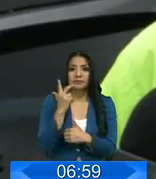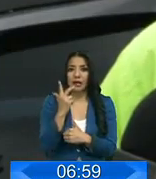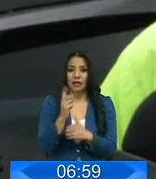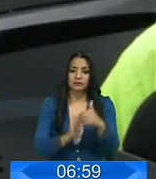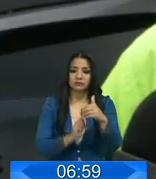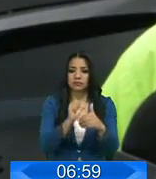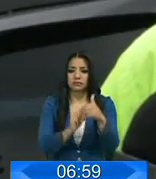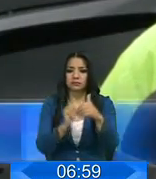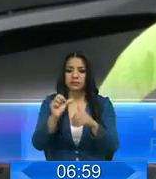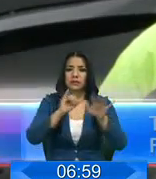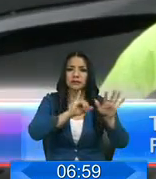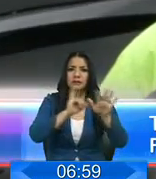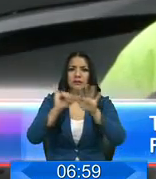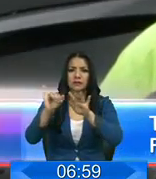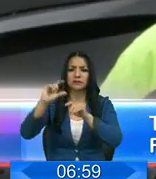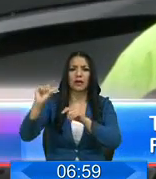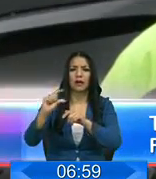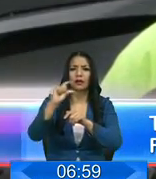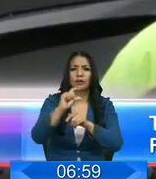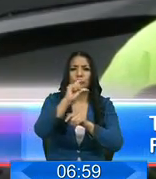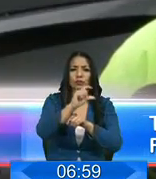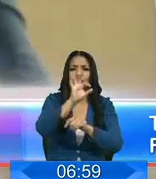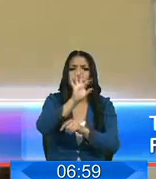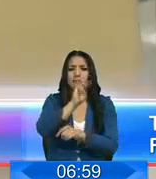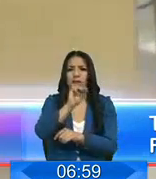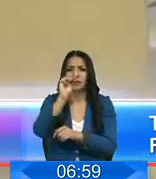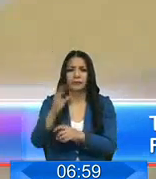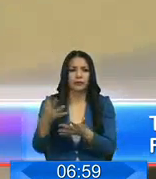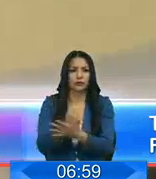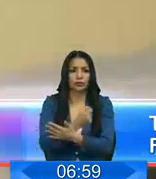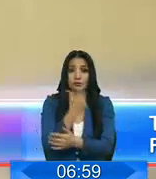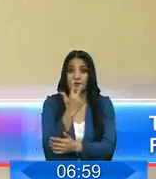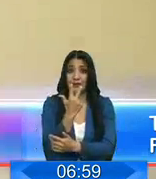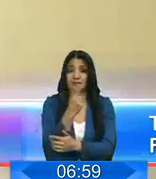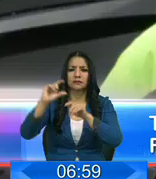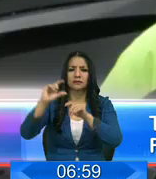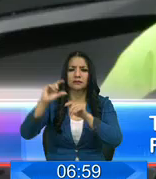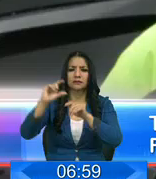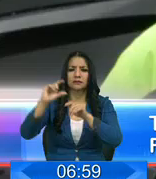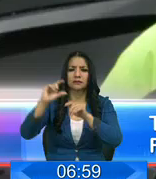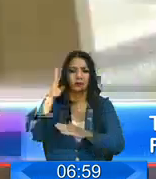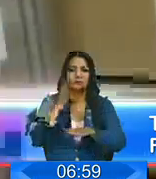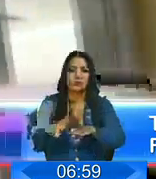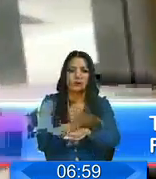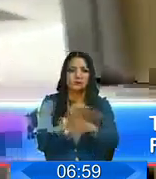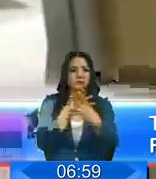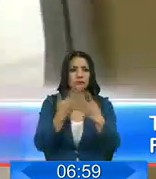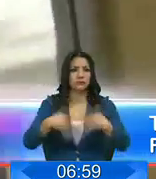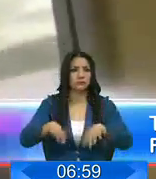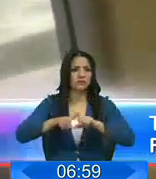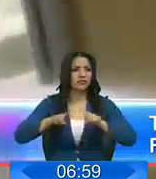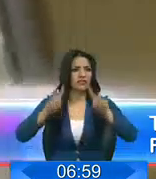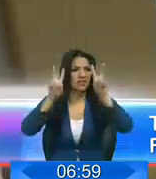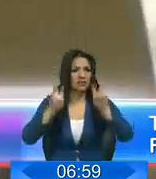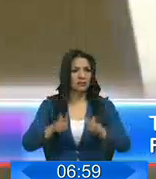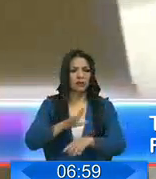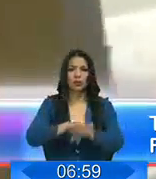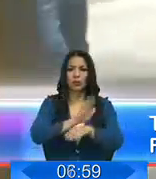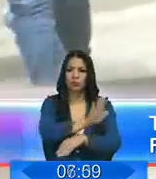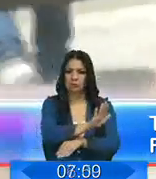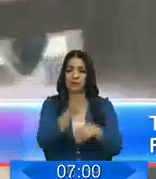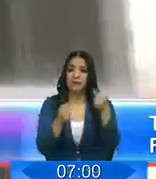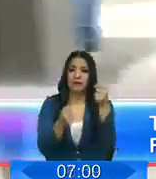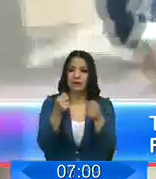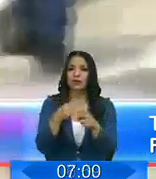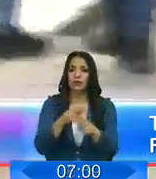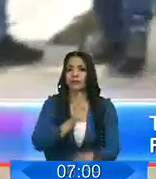alimentadoras y 66 cartuchos 9 milímetros. Los tres individuos quienes tienen el dominio. antecedentes penales por diferentes delitos. El vehículo está a nombre